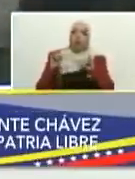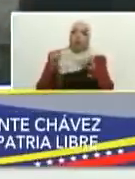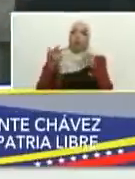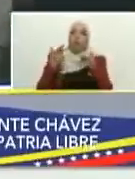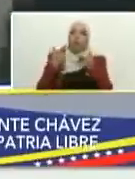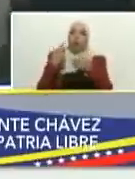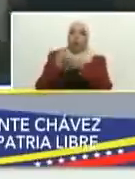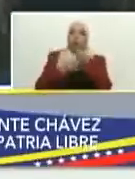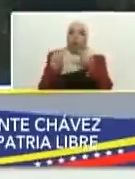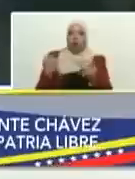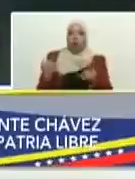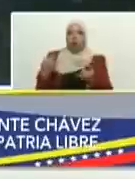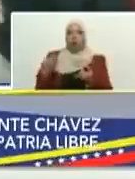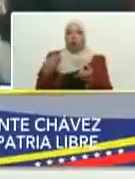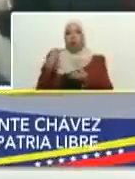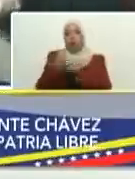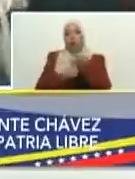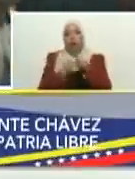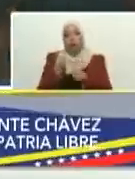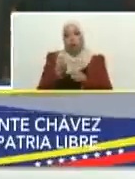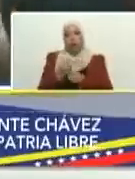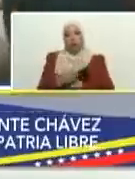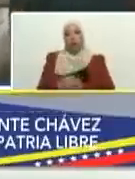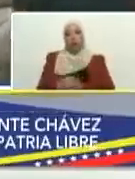dialéctico, renovándose.